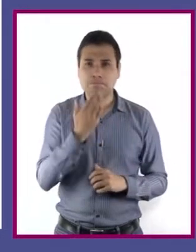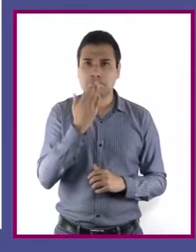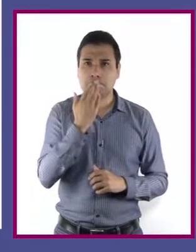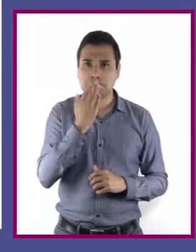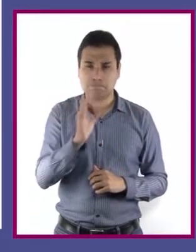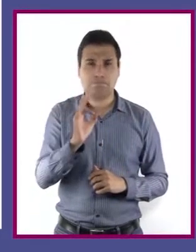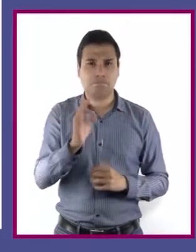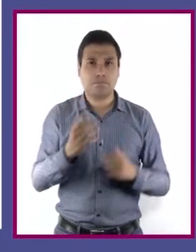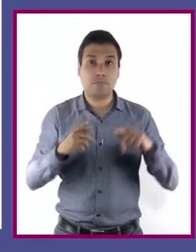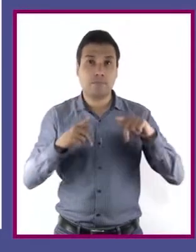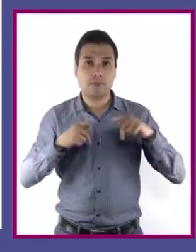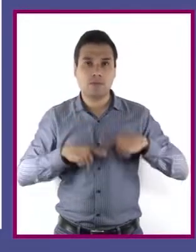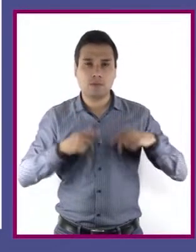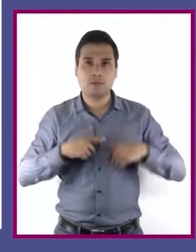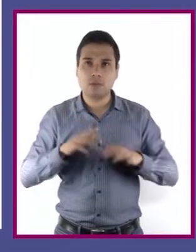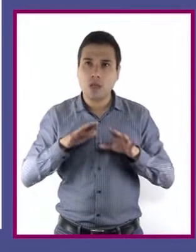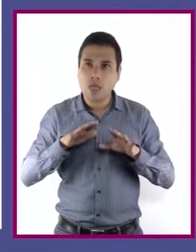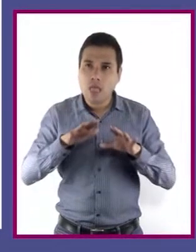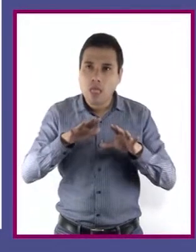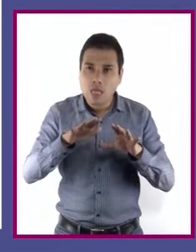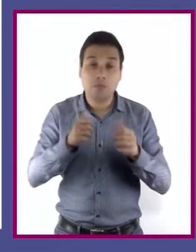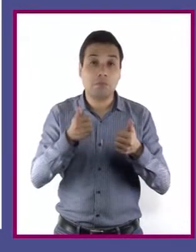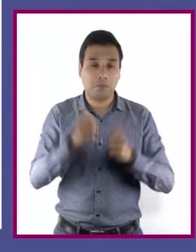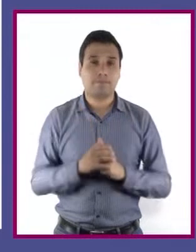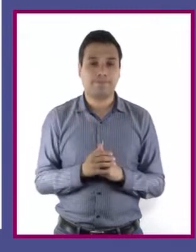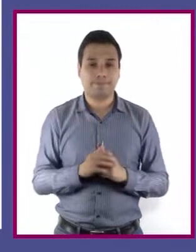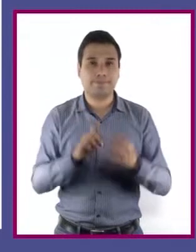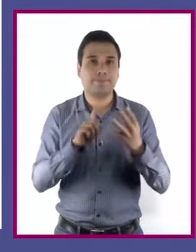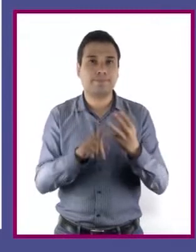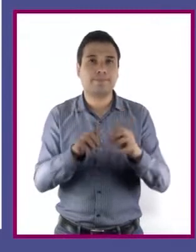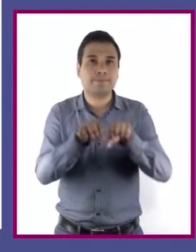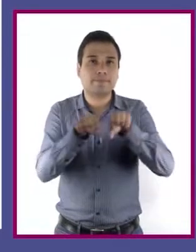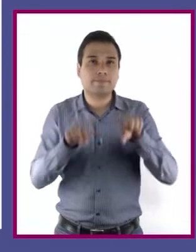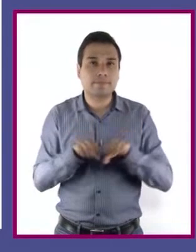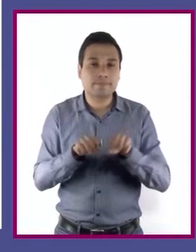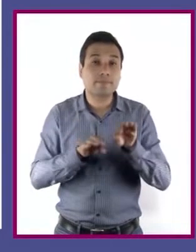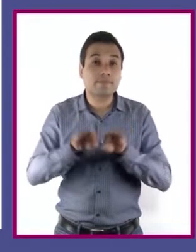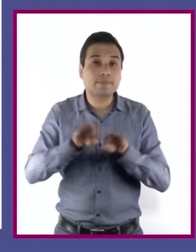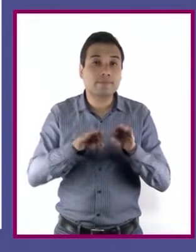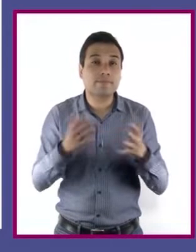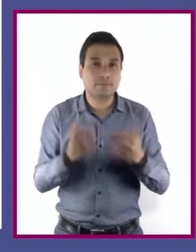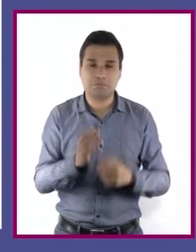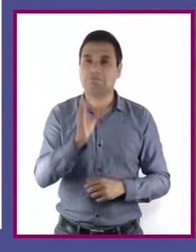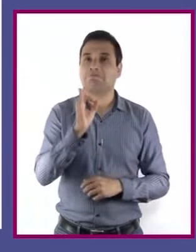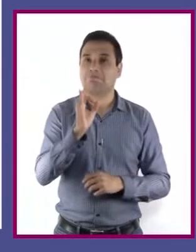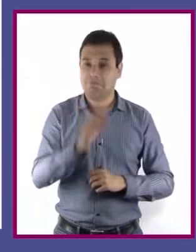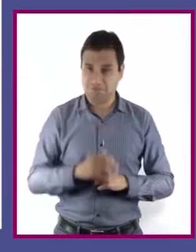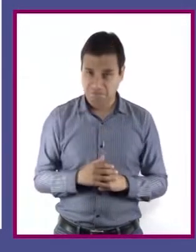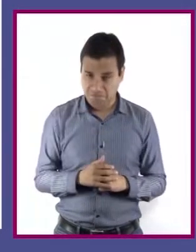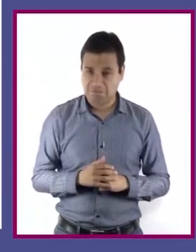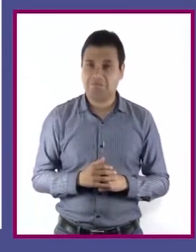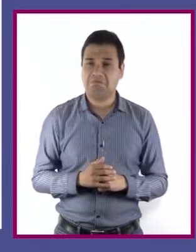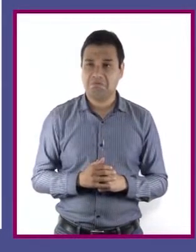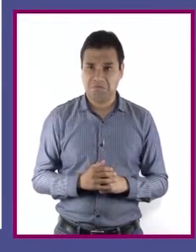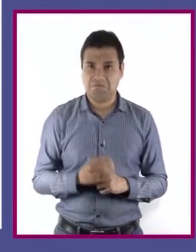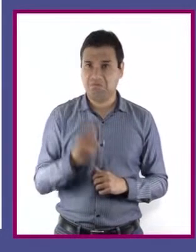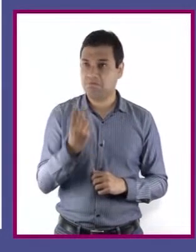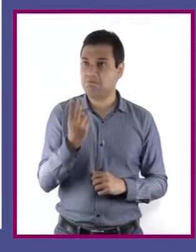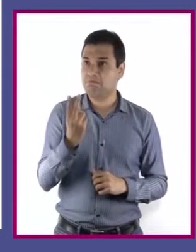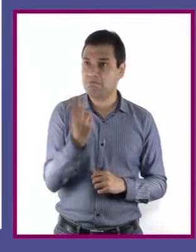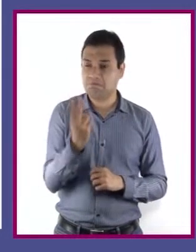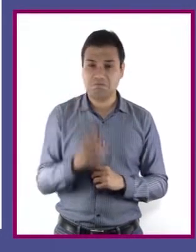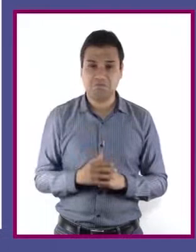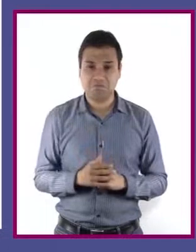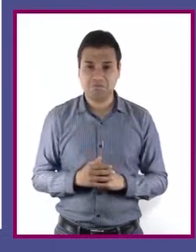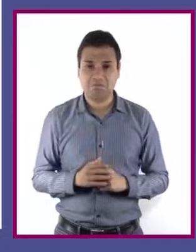del espectador de principio a fin. Trabajo en común. Muy bien. La realización de su trabajo ayudó en gran